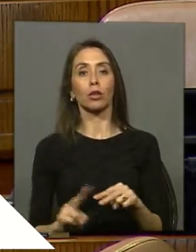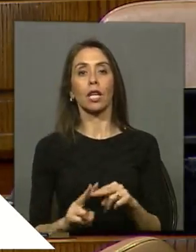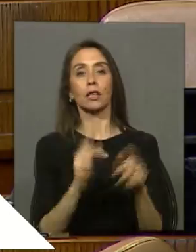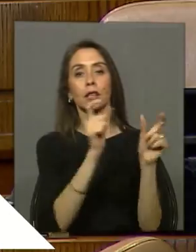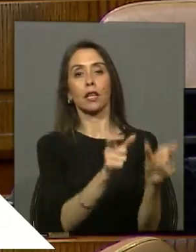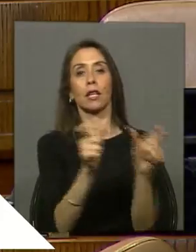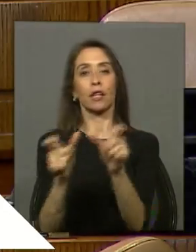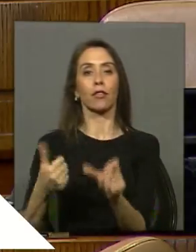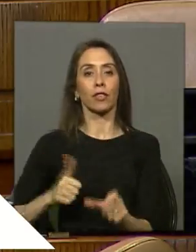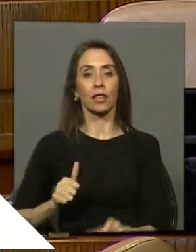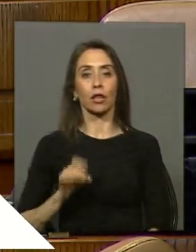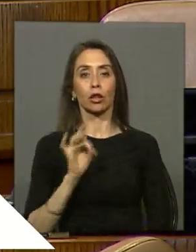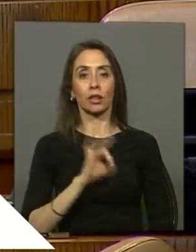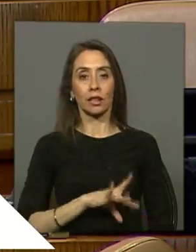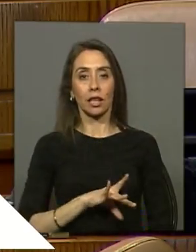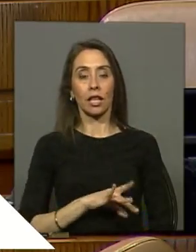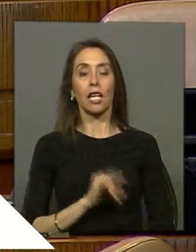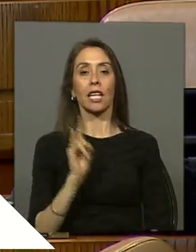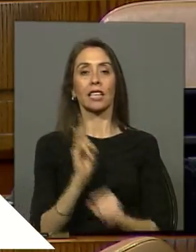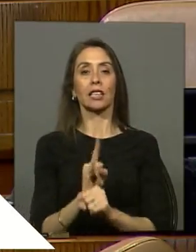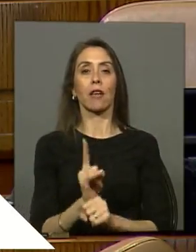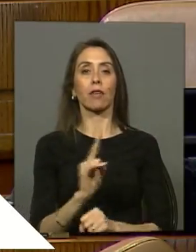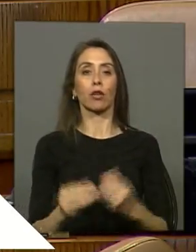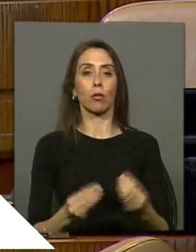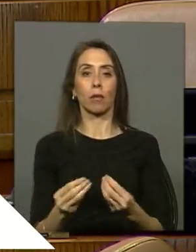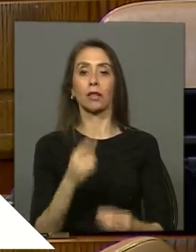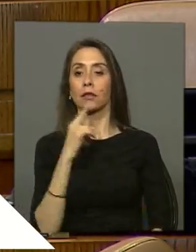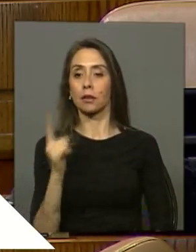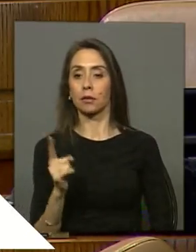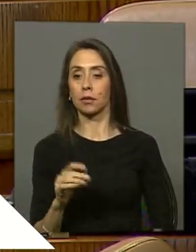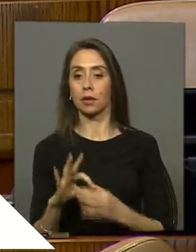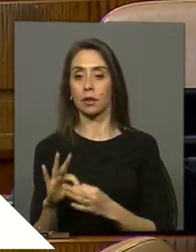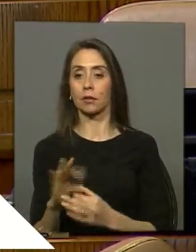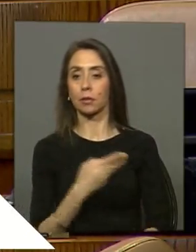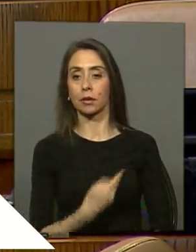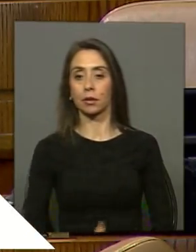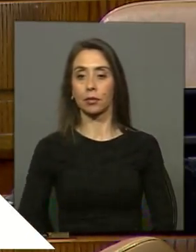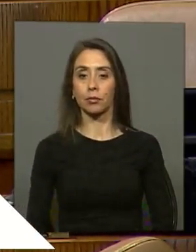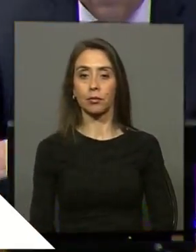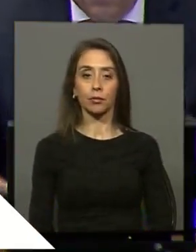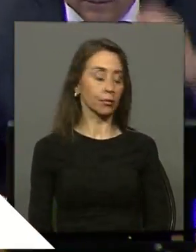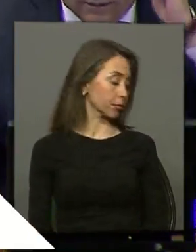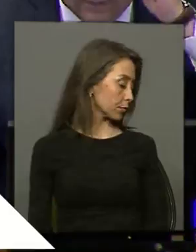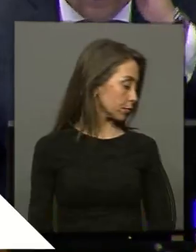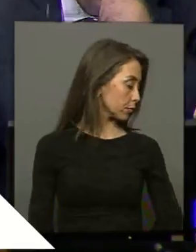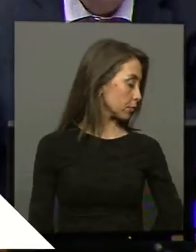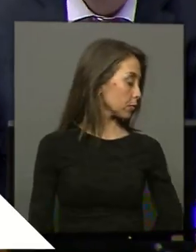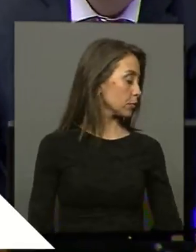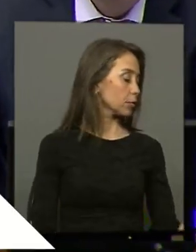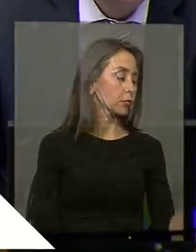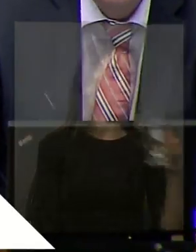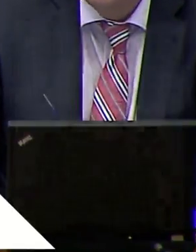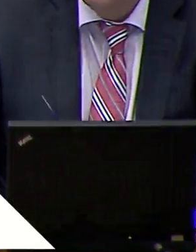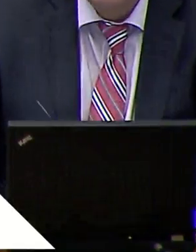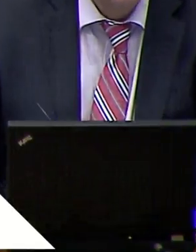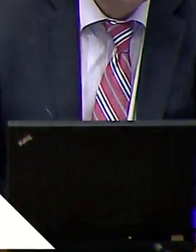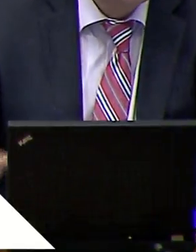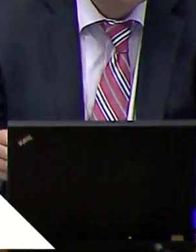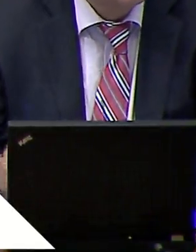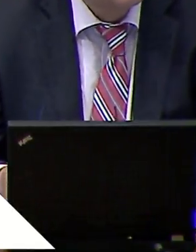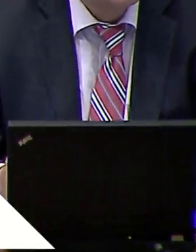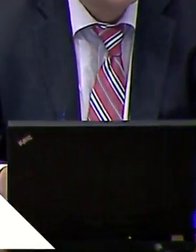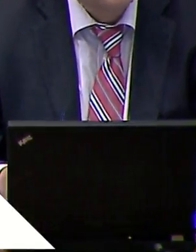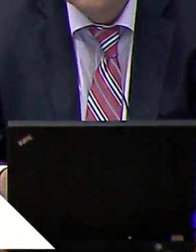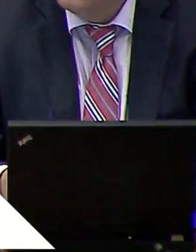fiscalización en Chile para que estas estafas no ocurran he dicho presidente gracias diputado le quiero saludar